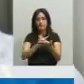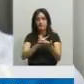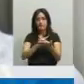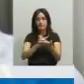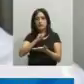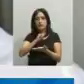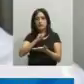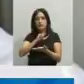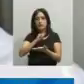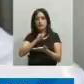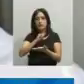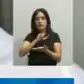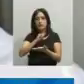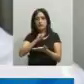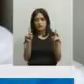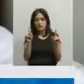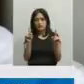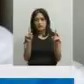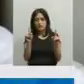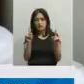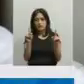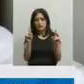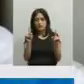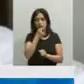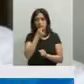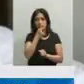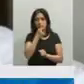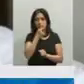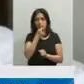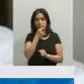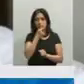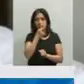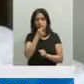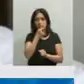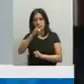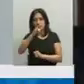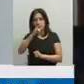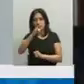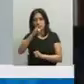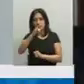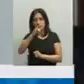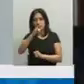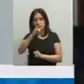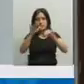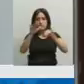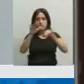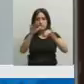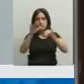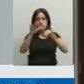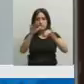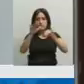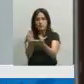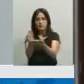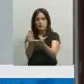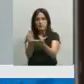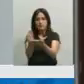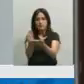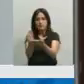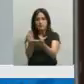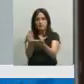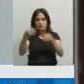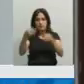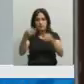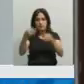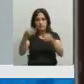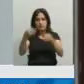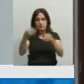judicatura, y al momento de que se formó el tribunal enjuiciador, el doctor Puig ya es,